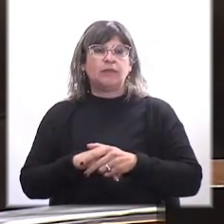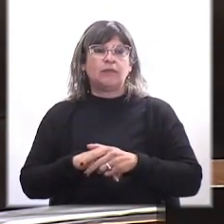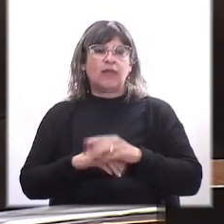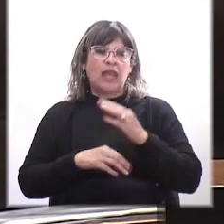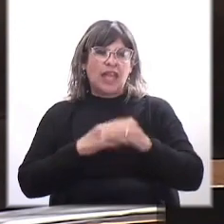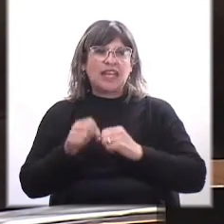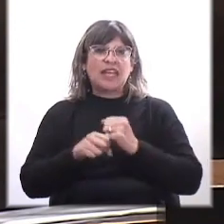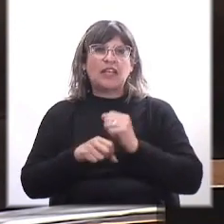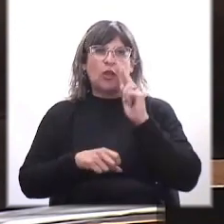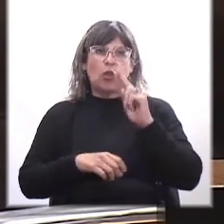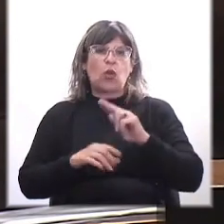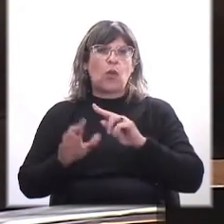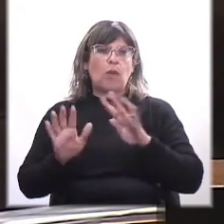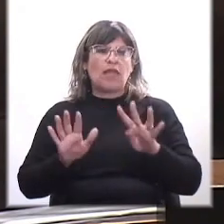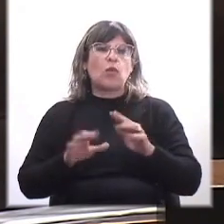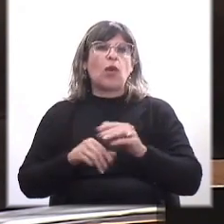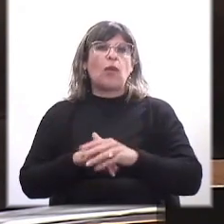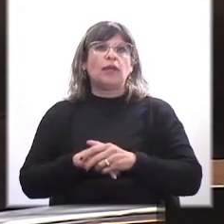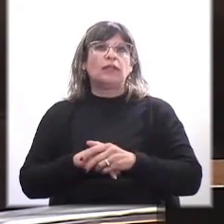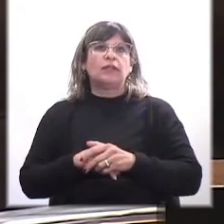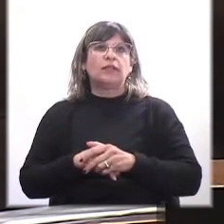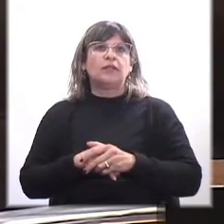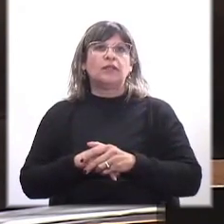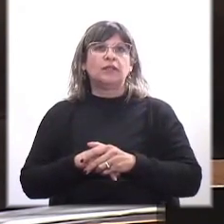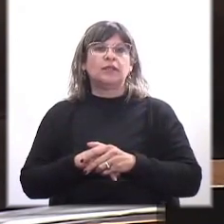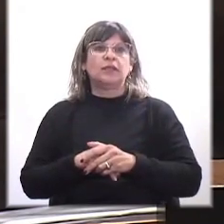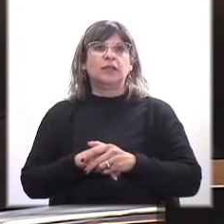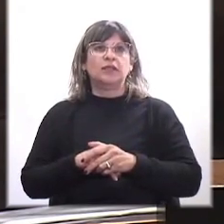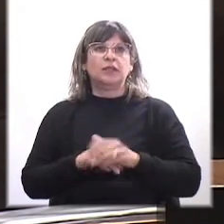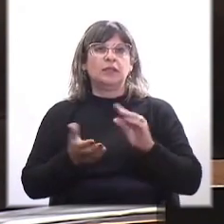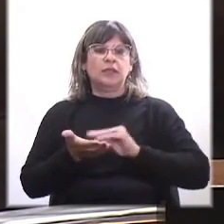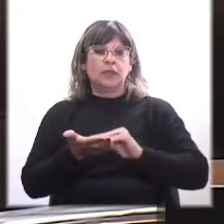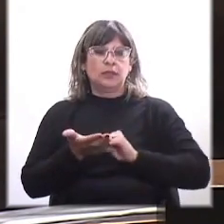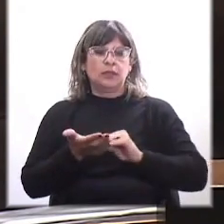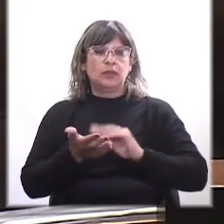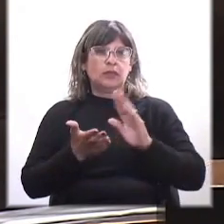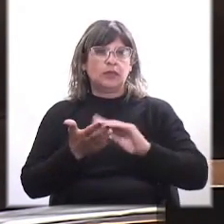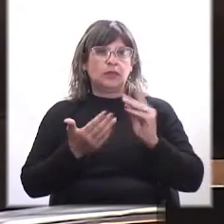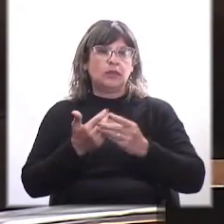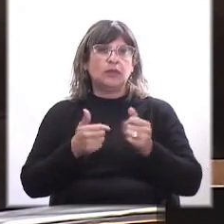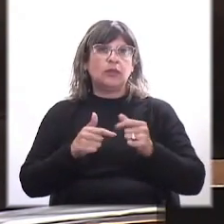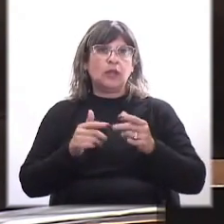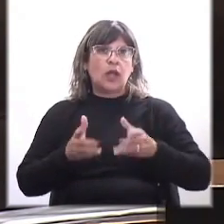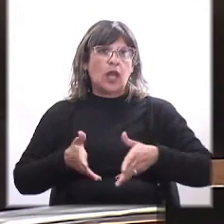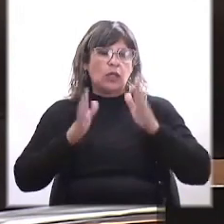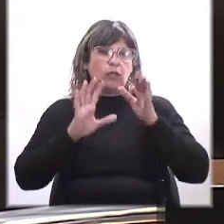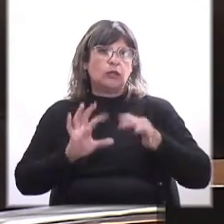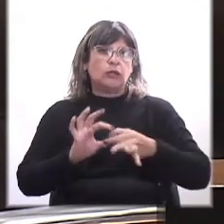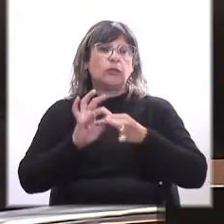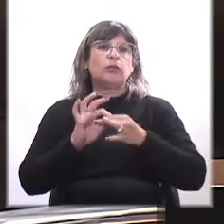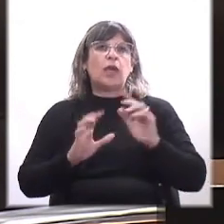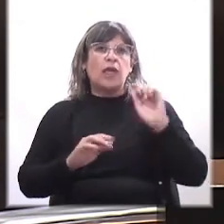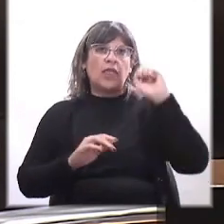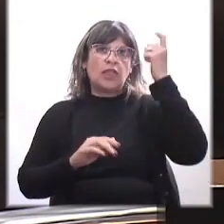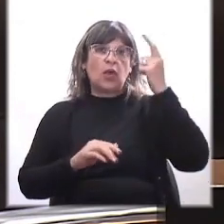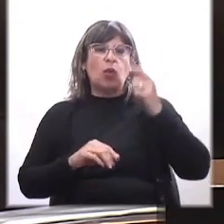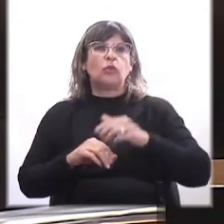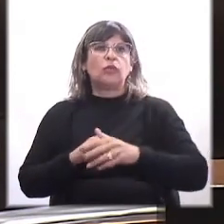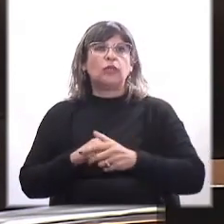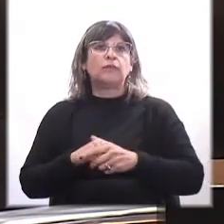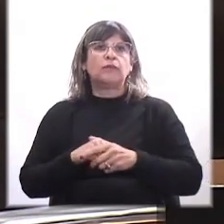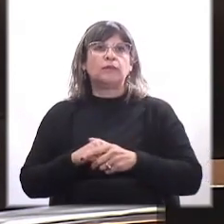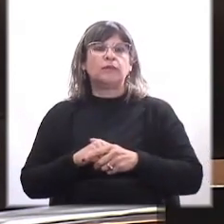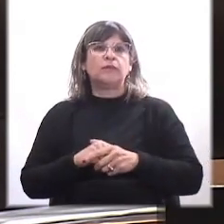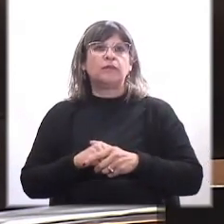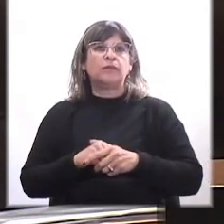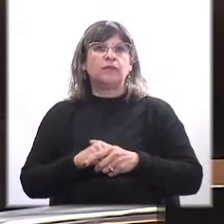año 2009 la oficina del proyecto en el edificio anexo de UTE,